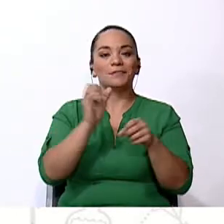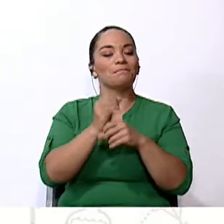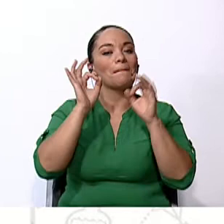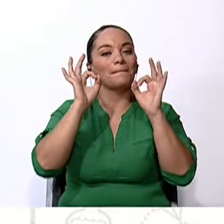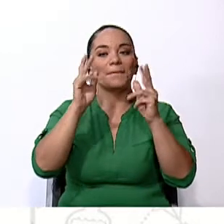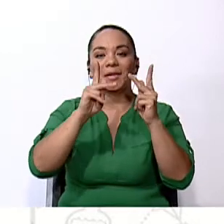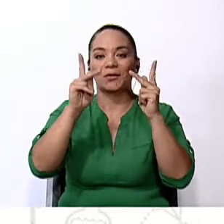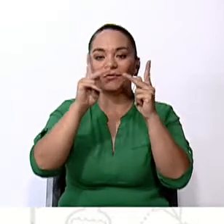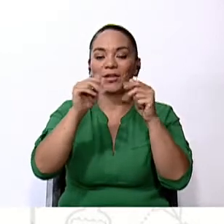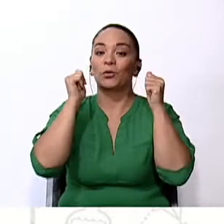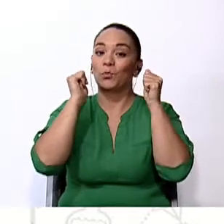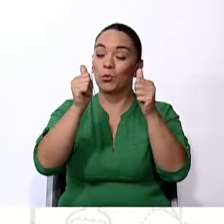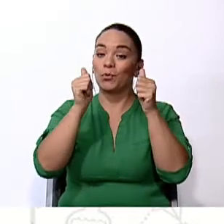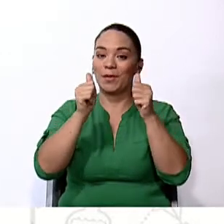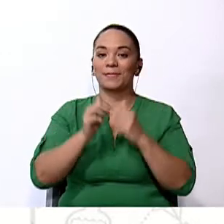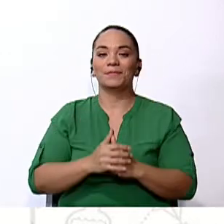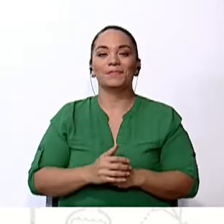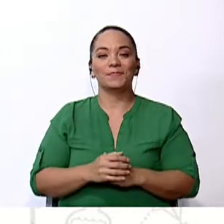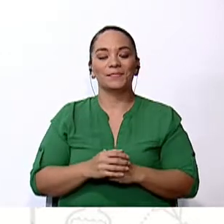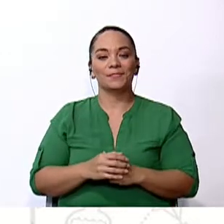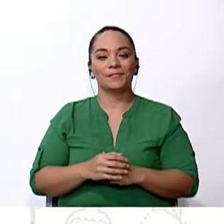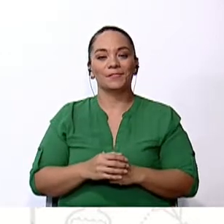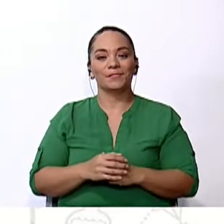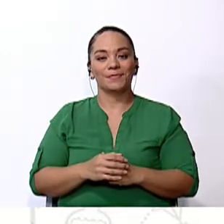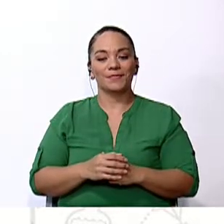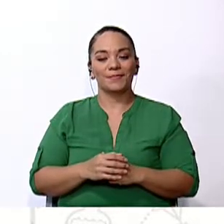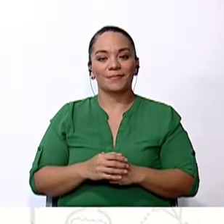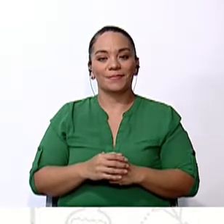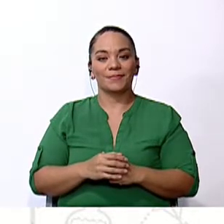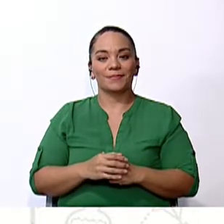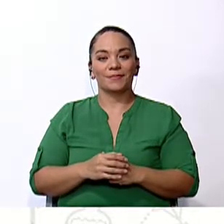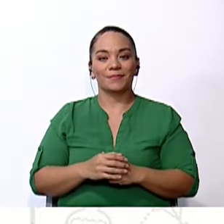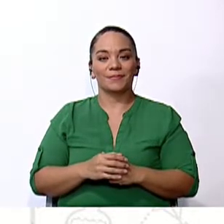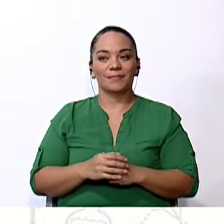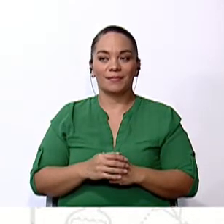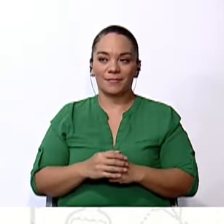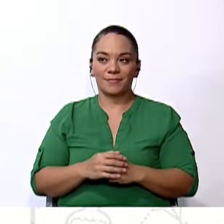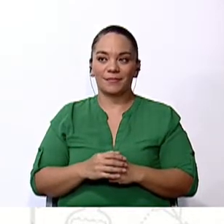perfecto. Muy bien, continuemos.